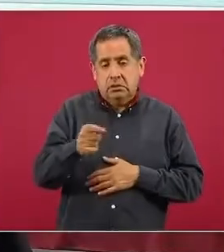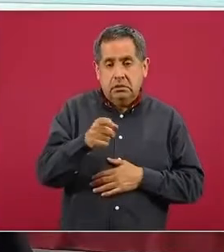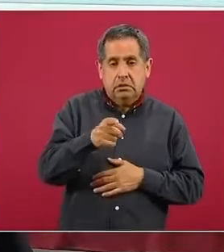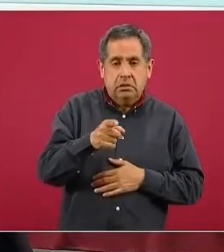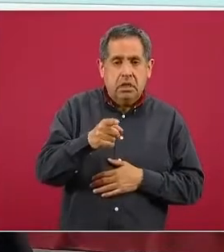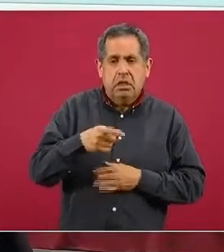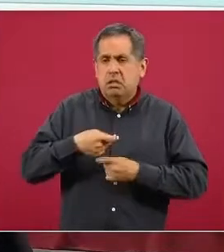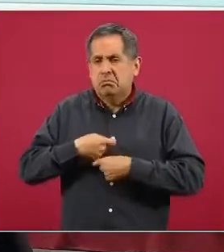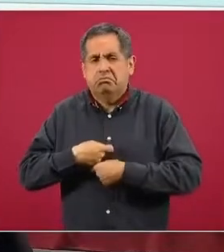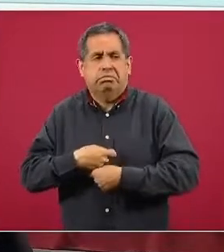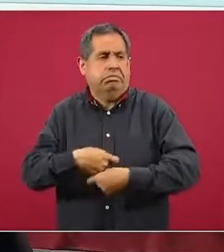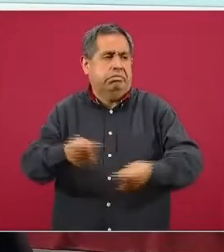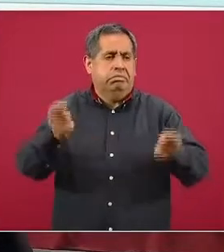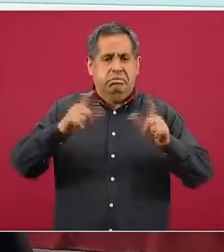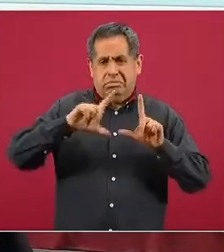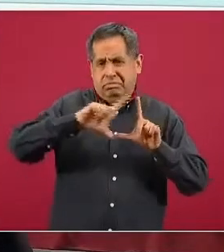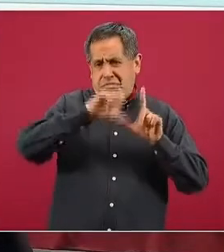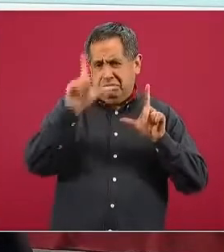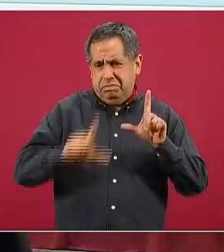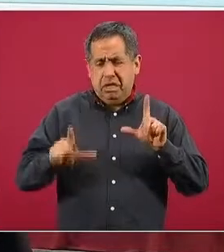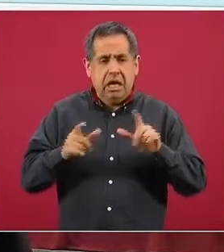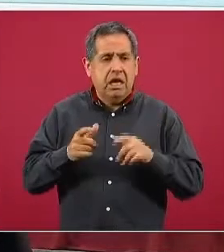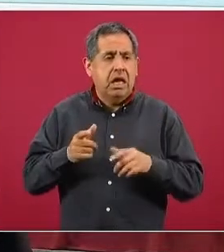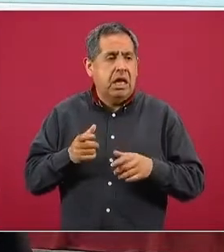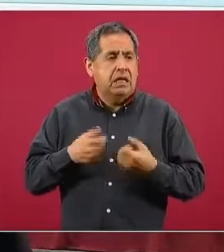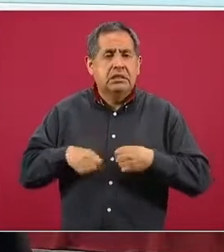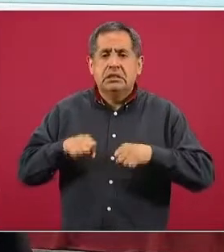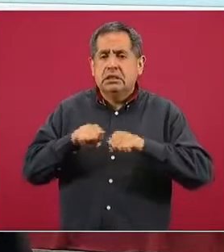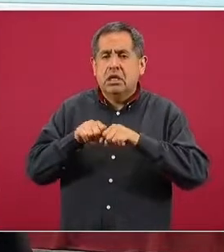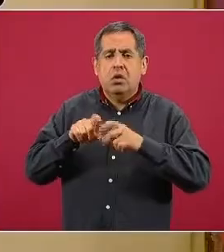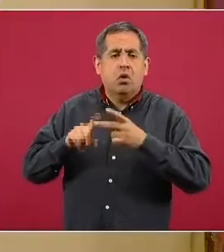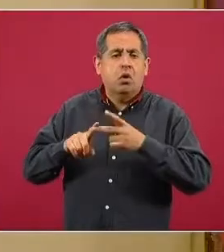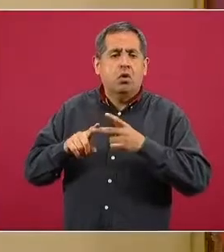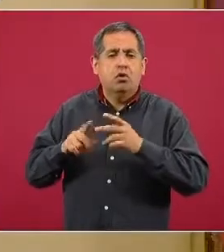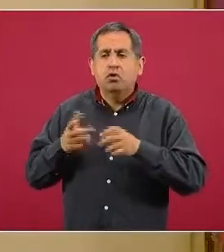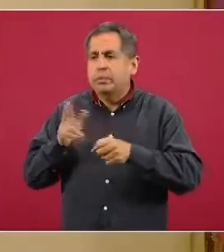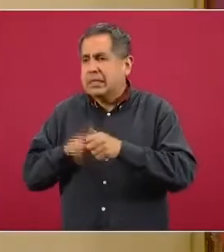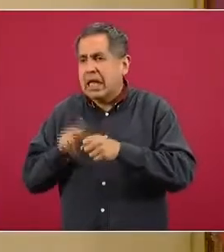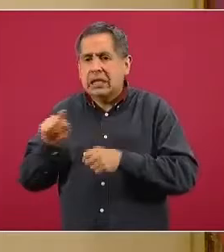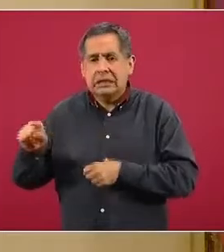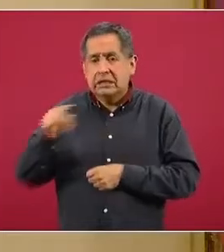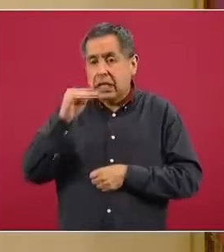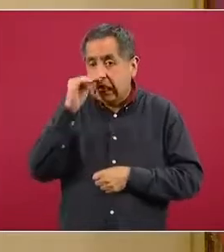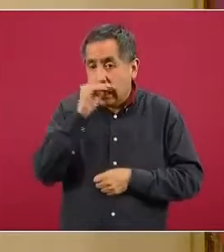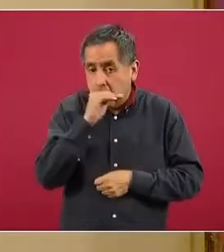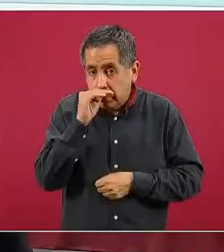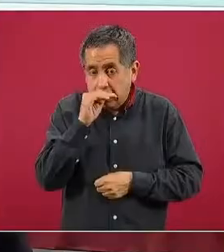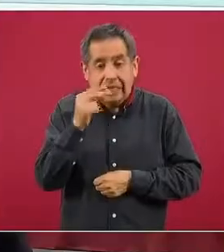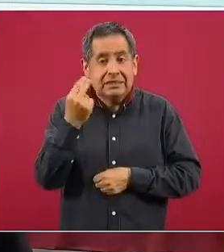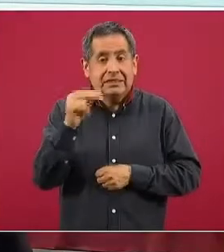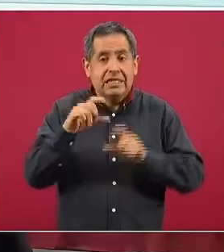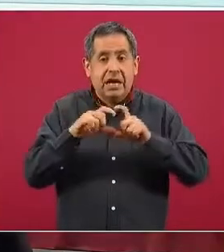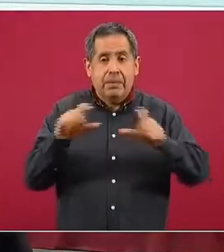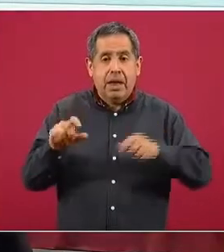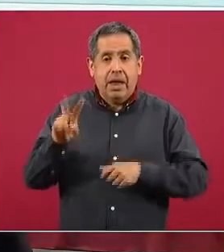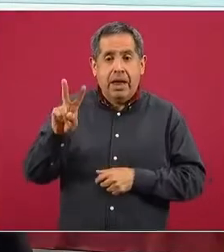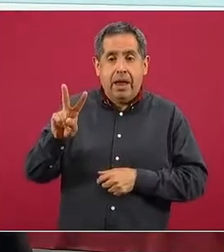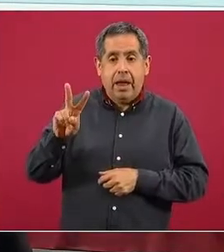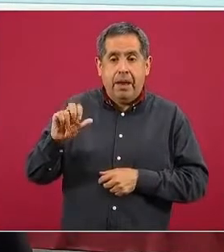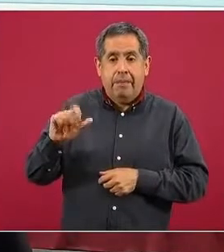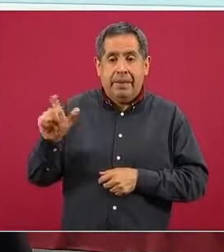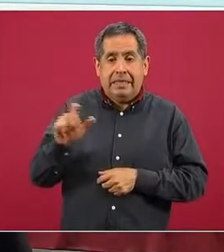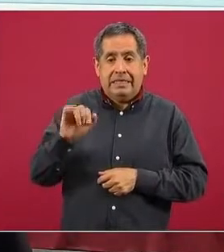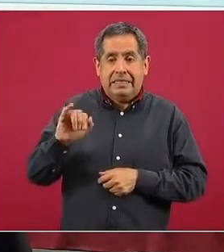distribuye y se aplica en todo el Sistema Nacional de Salud institucional, es gratuita y tiene este nombre, Vaxigrip.